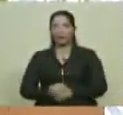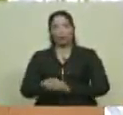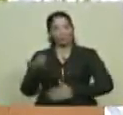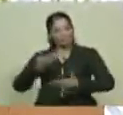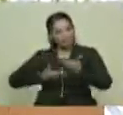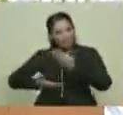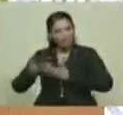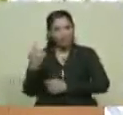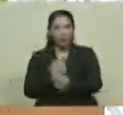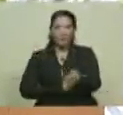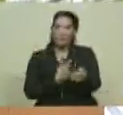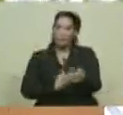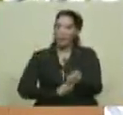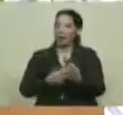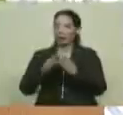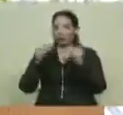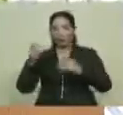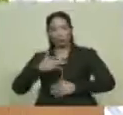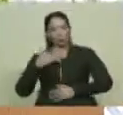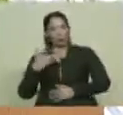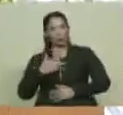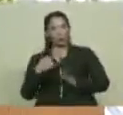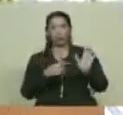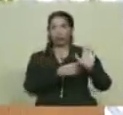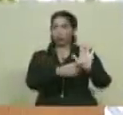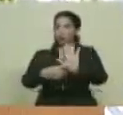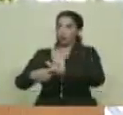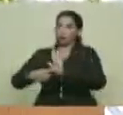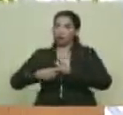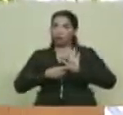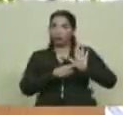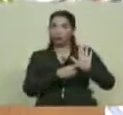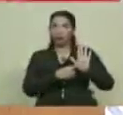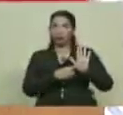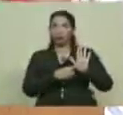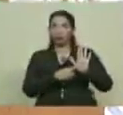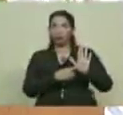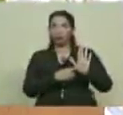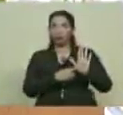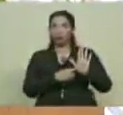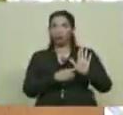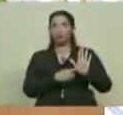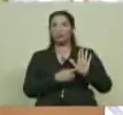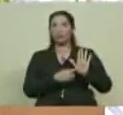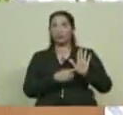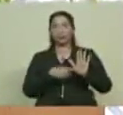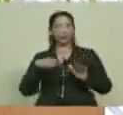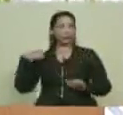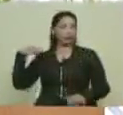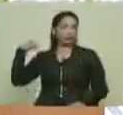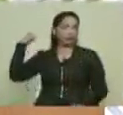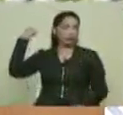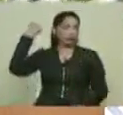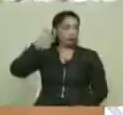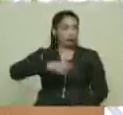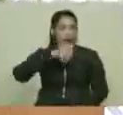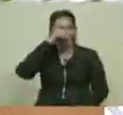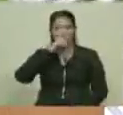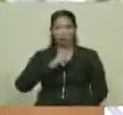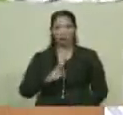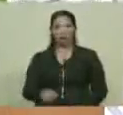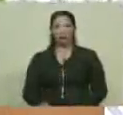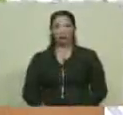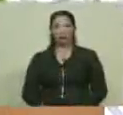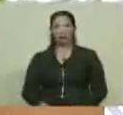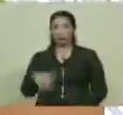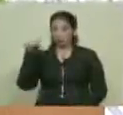de hermanas, lo ha demostrado a lo largo de tantos años. Aquí vinieron